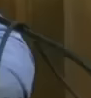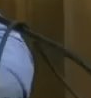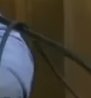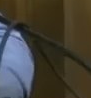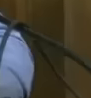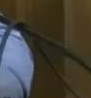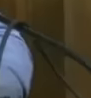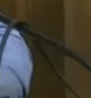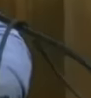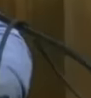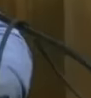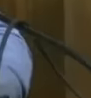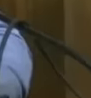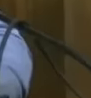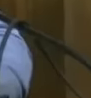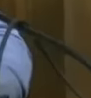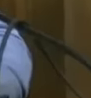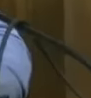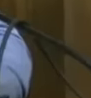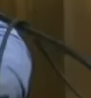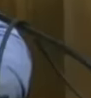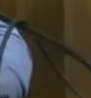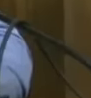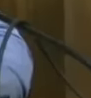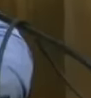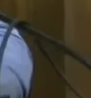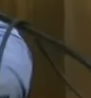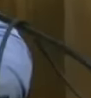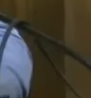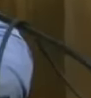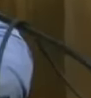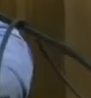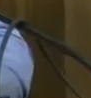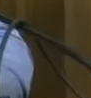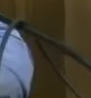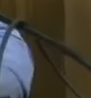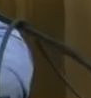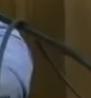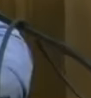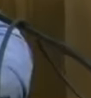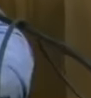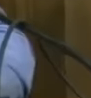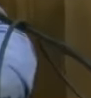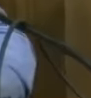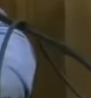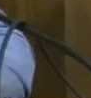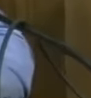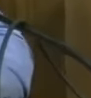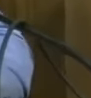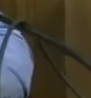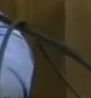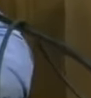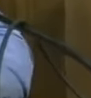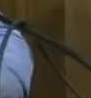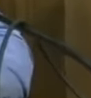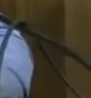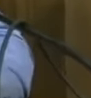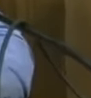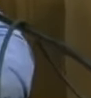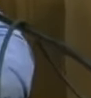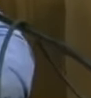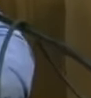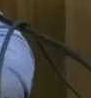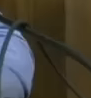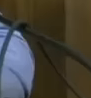Relaciones Exteriores, ciudadano Iván Eduardo Gil Pinto, mediante las cuales informó que el presidente constitucional de la República Bolivariana de